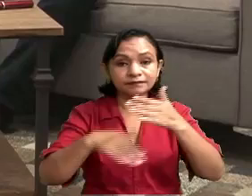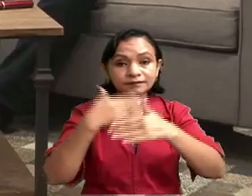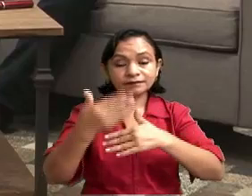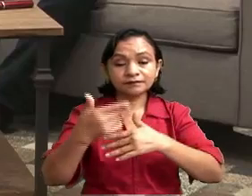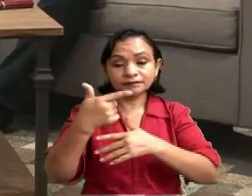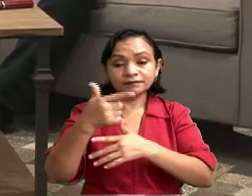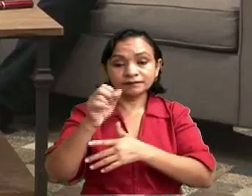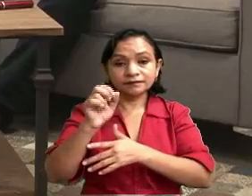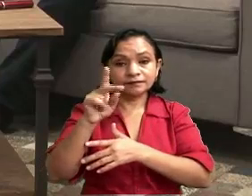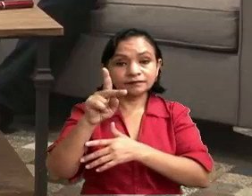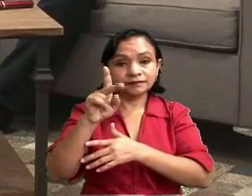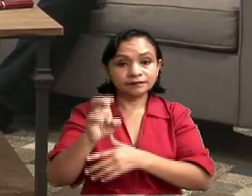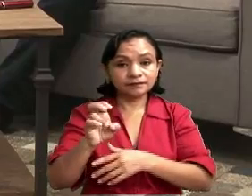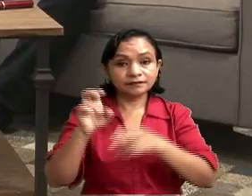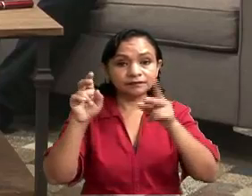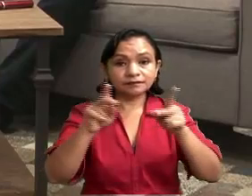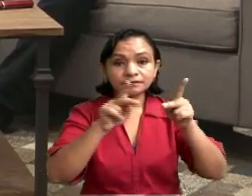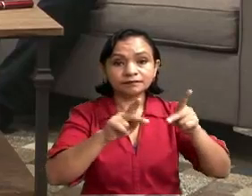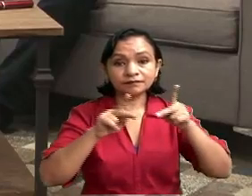fallido,